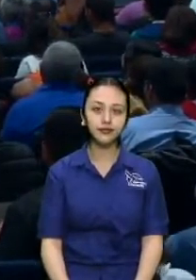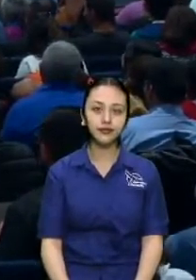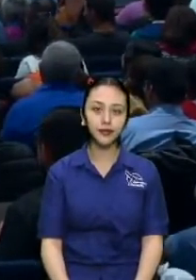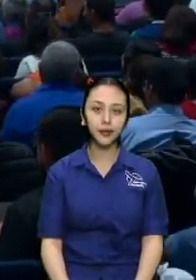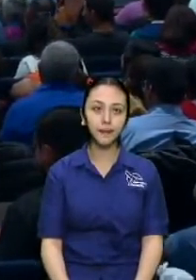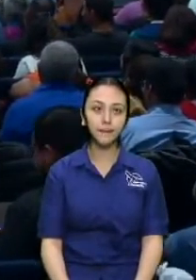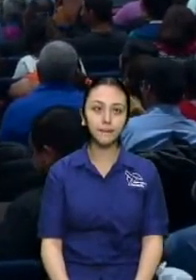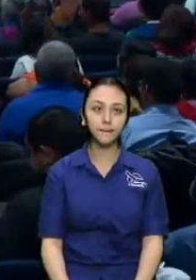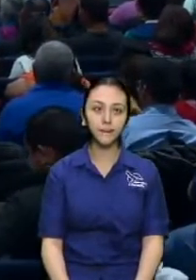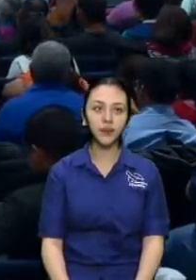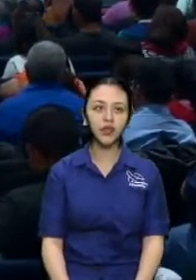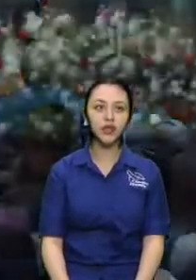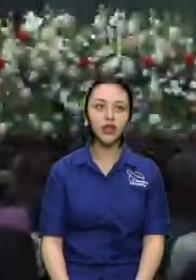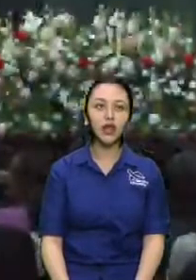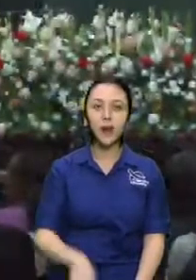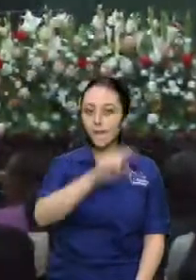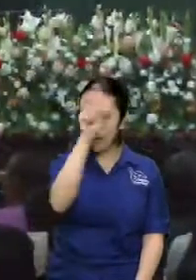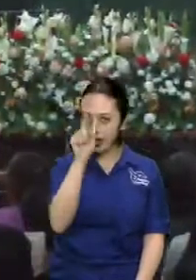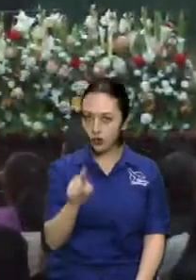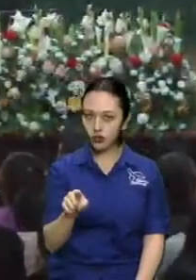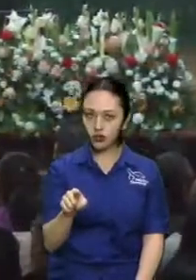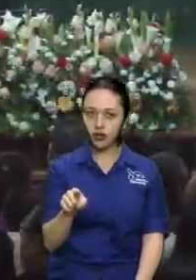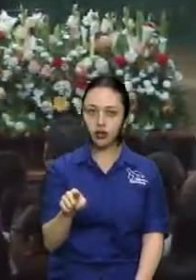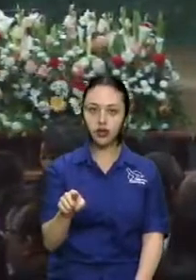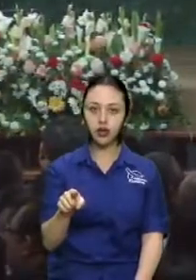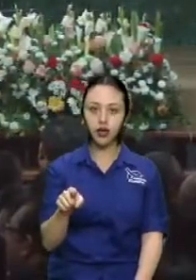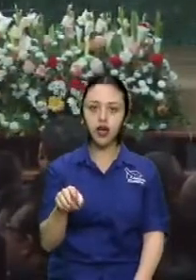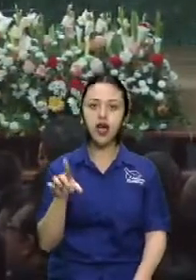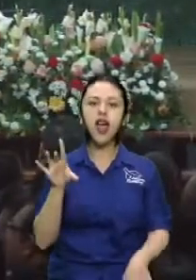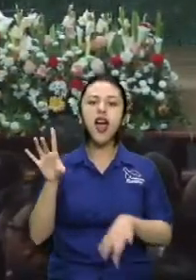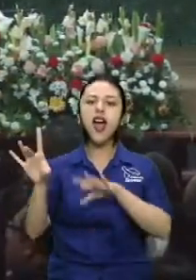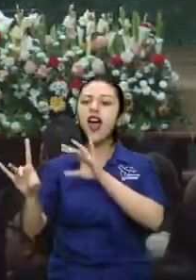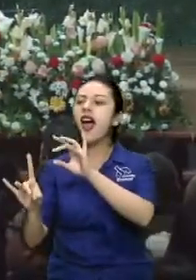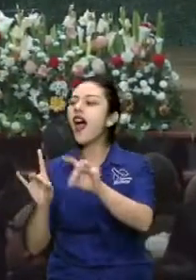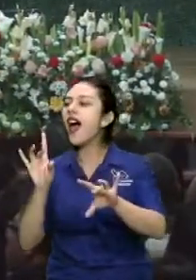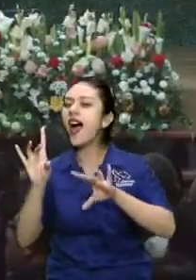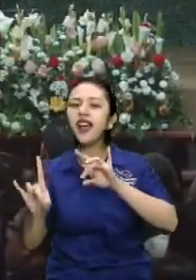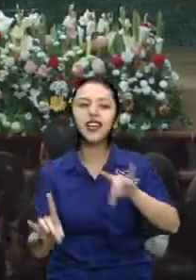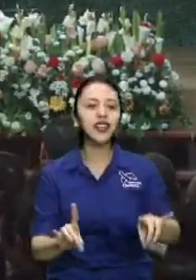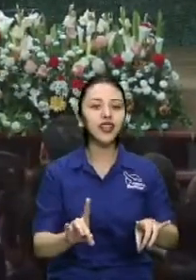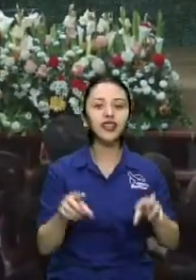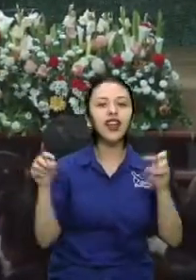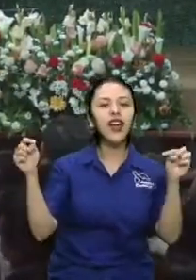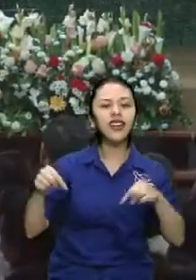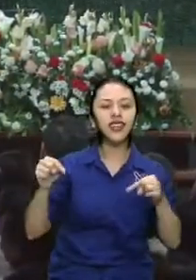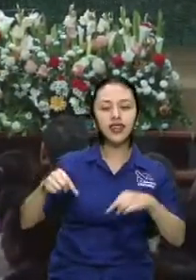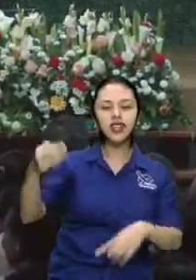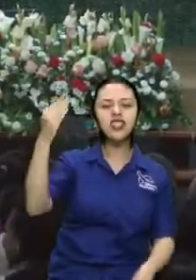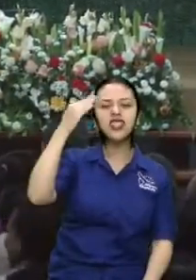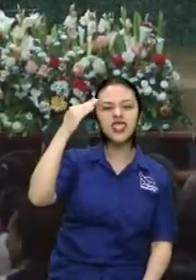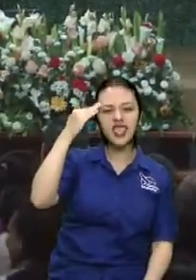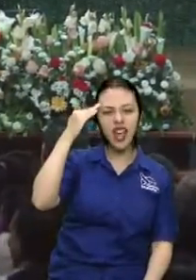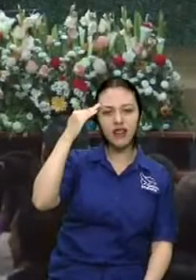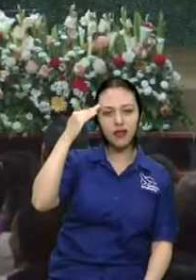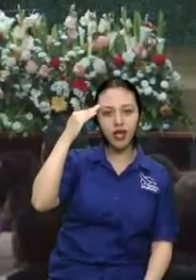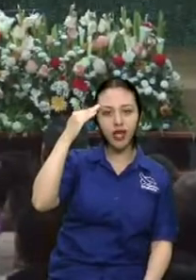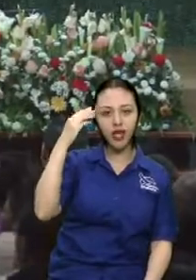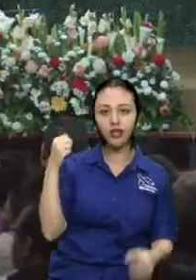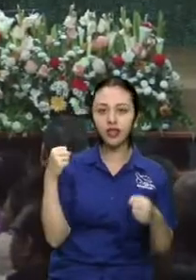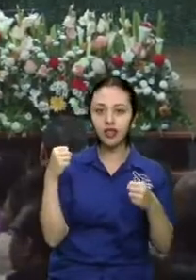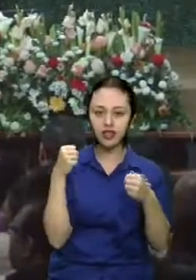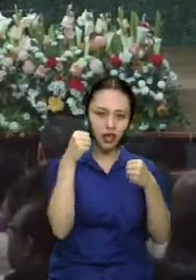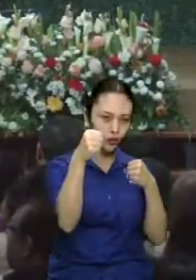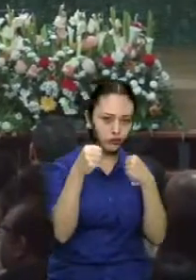¿Alguien sabe algo de box aquí, hermanos? No, yo soy pacífico, hermano. Hoy no vinieron los carnales. Va, está